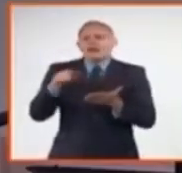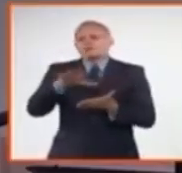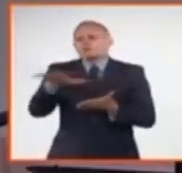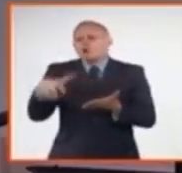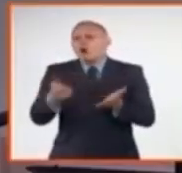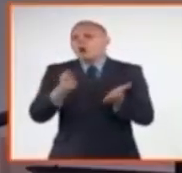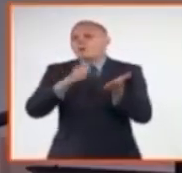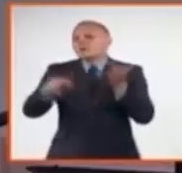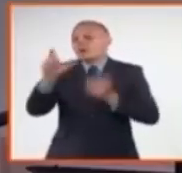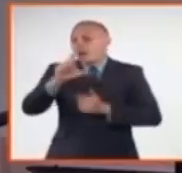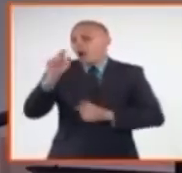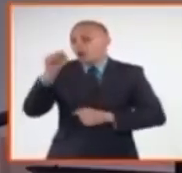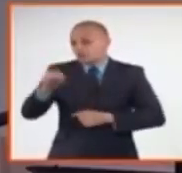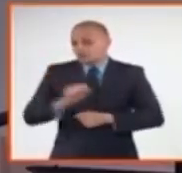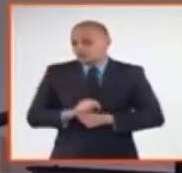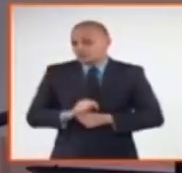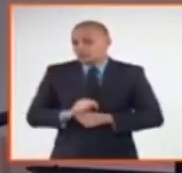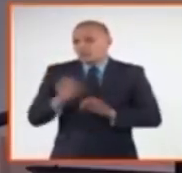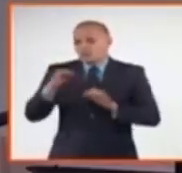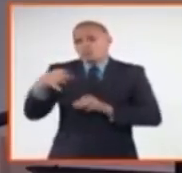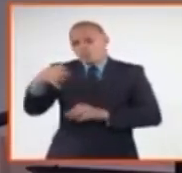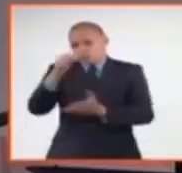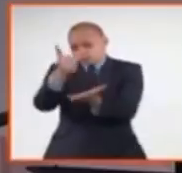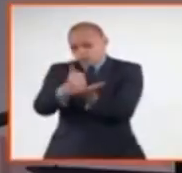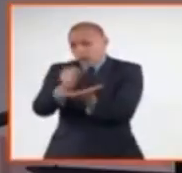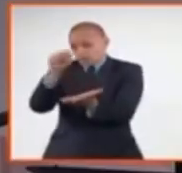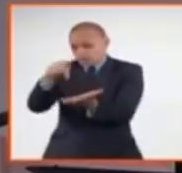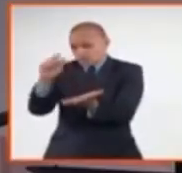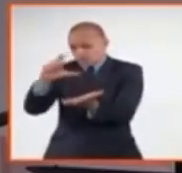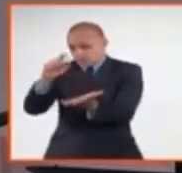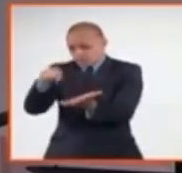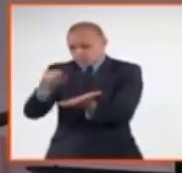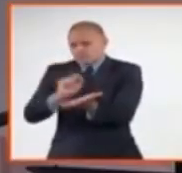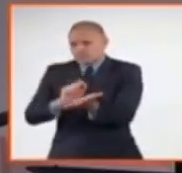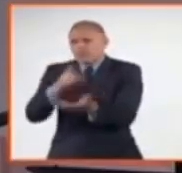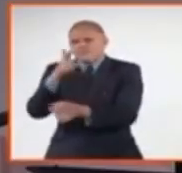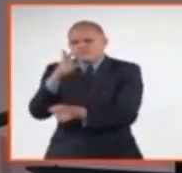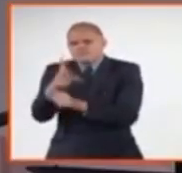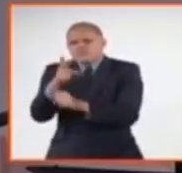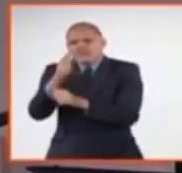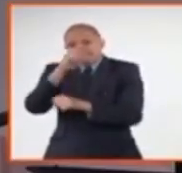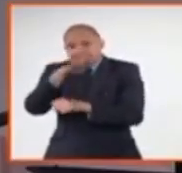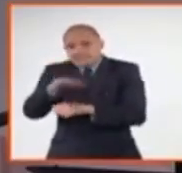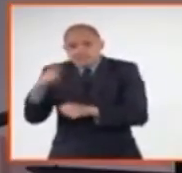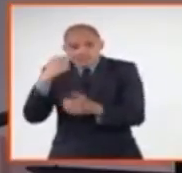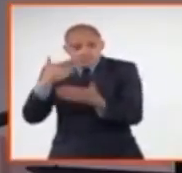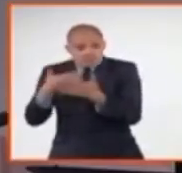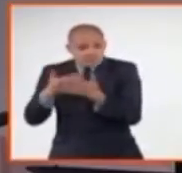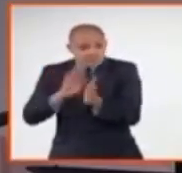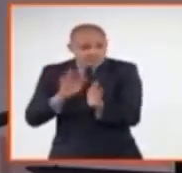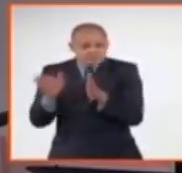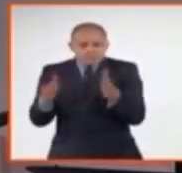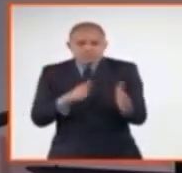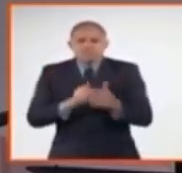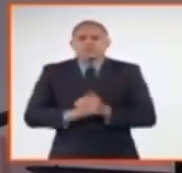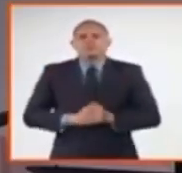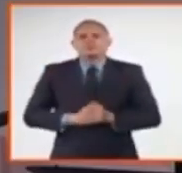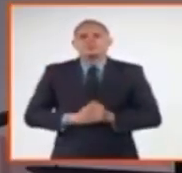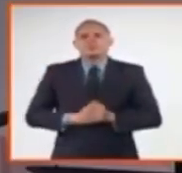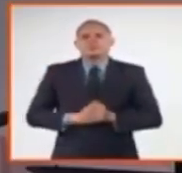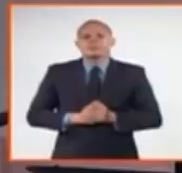provincia de camagüey en la ciudad capital y también hemos presentado un nuevo estudio alzheimer que hemos llamado en este caso